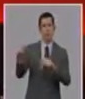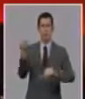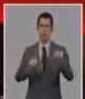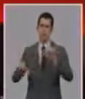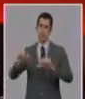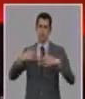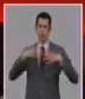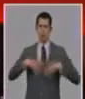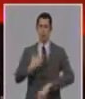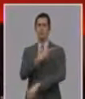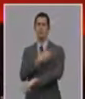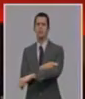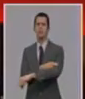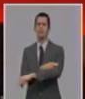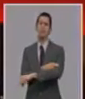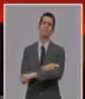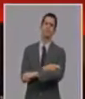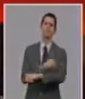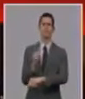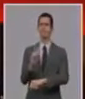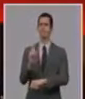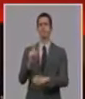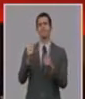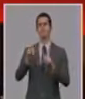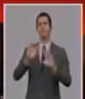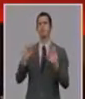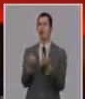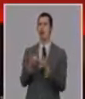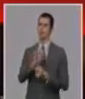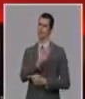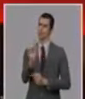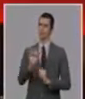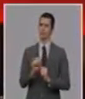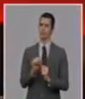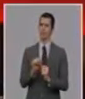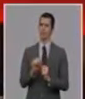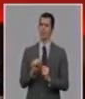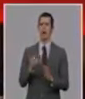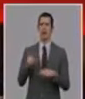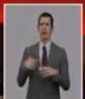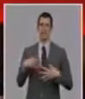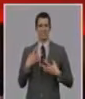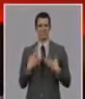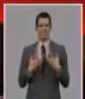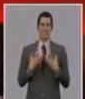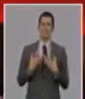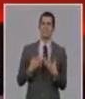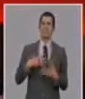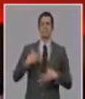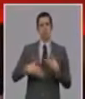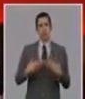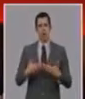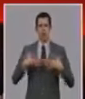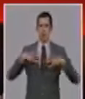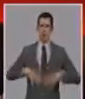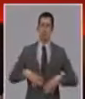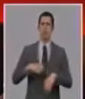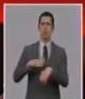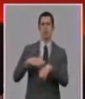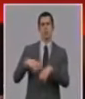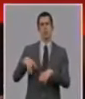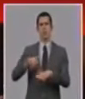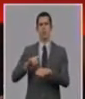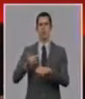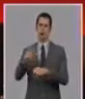se ha visto que han tenido reacciones adversas muy molestas para el paciente y que realmente a veces no son ni tan siquiera tolerables por